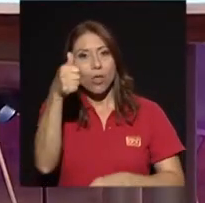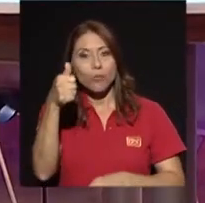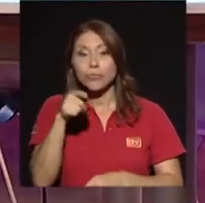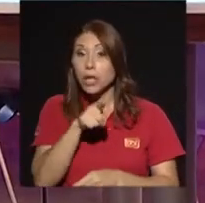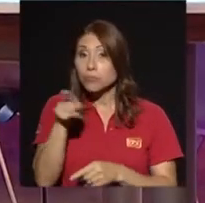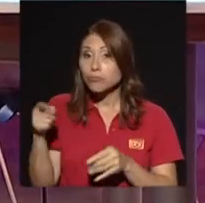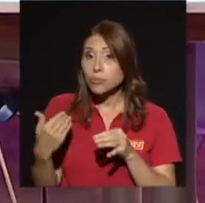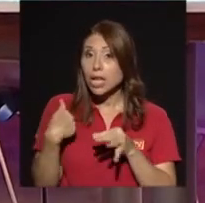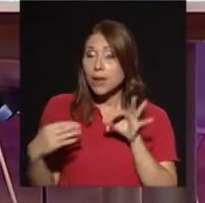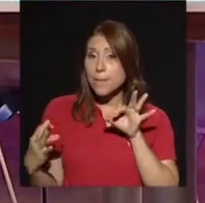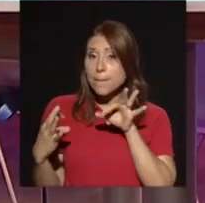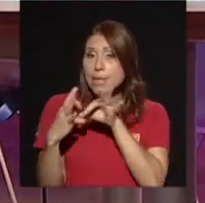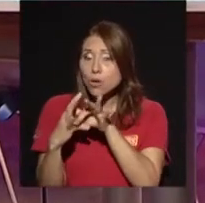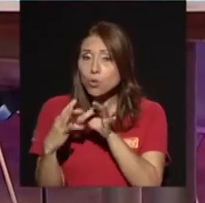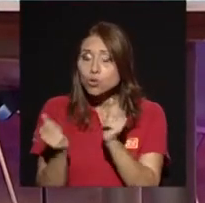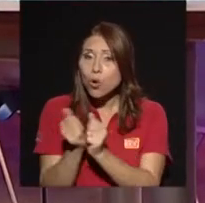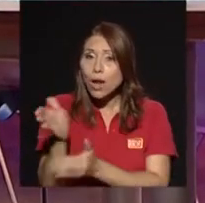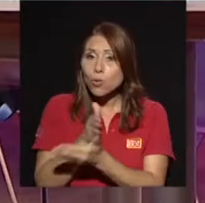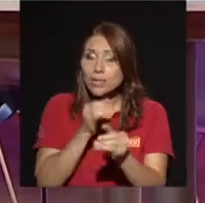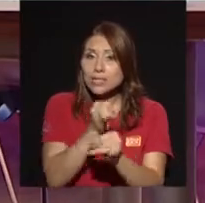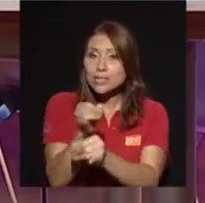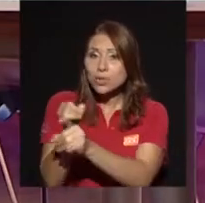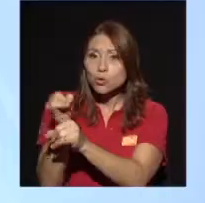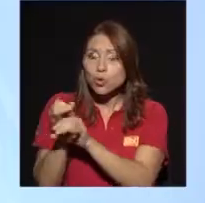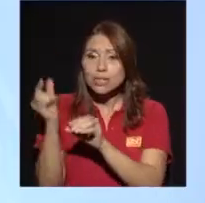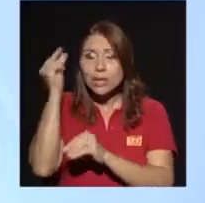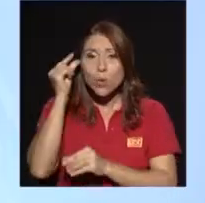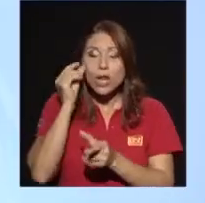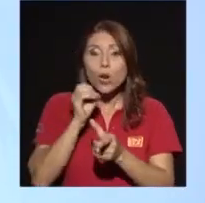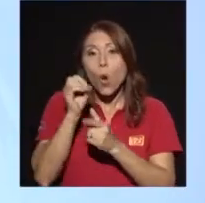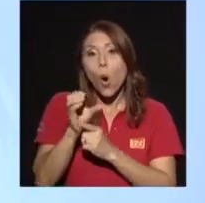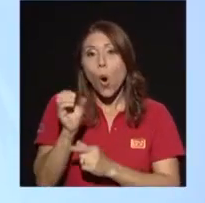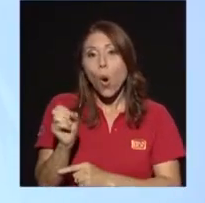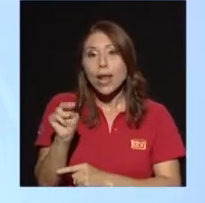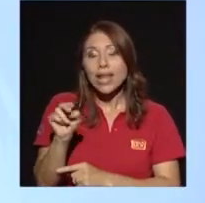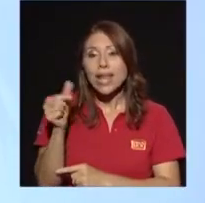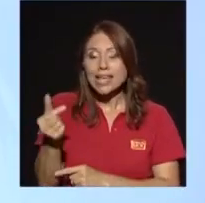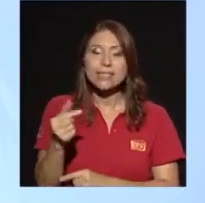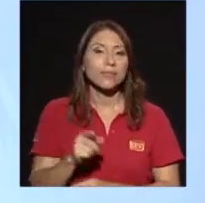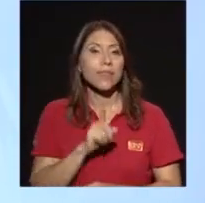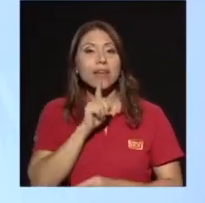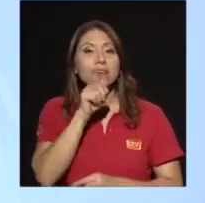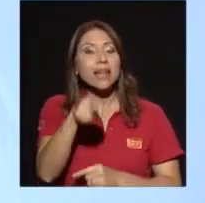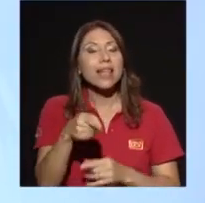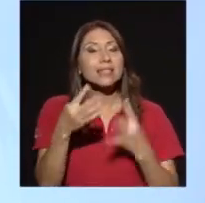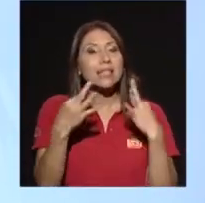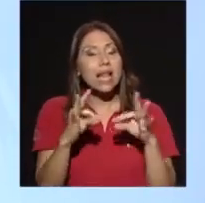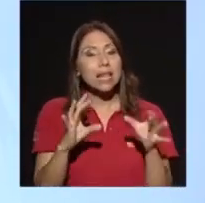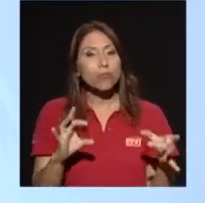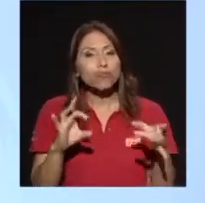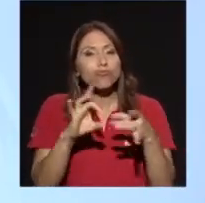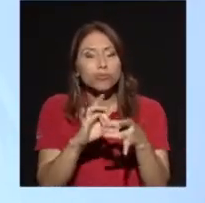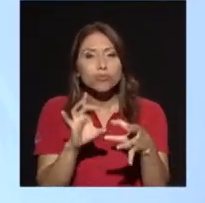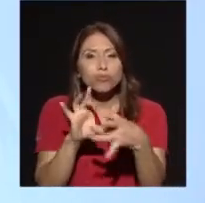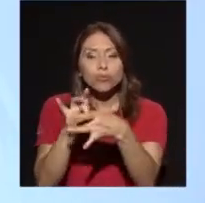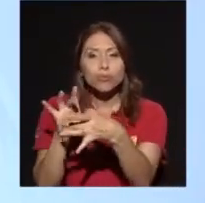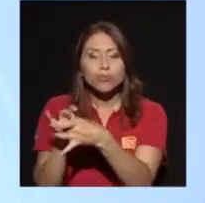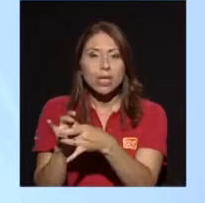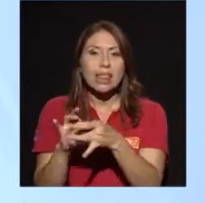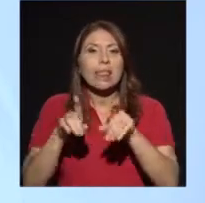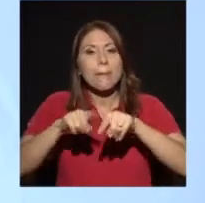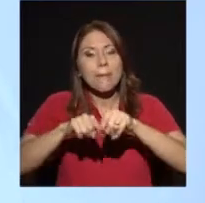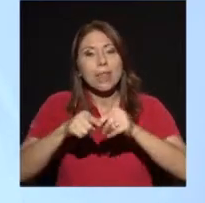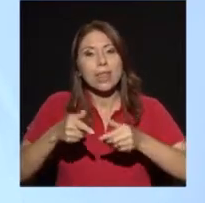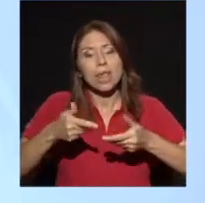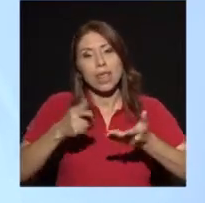algunas instituciones del gobierno, ONGs? En realidad los vínculos se buscan más que todo a raíz de los proyectos que se vayan organizando.